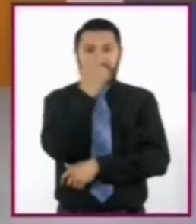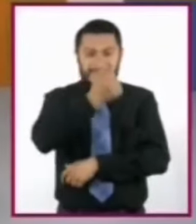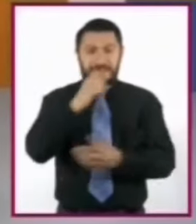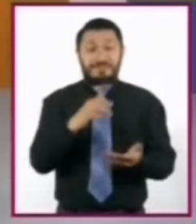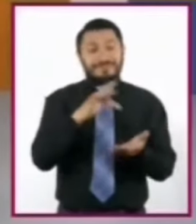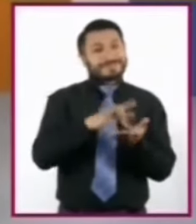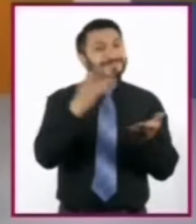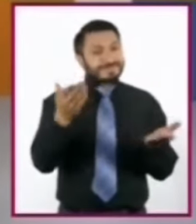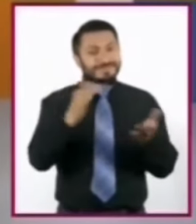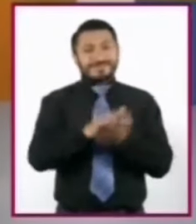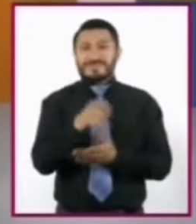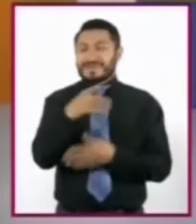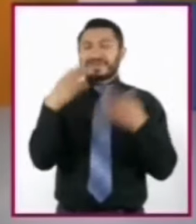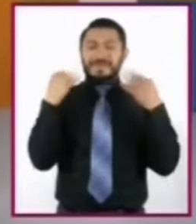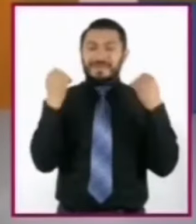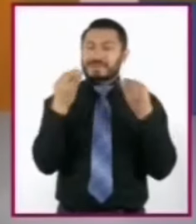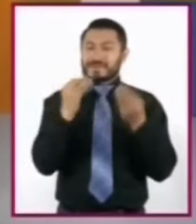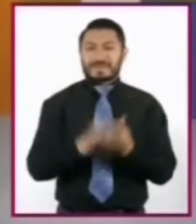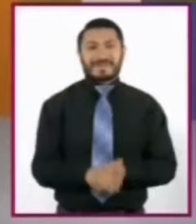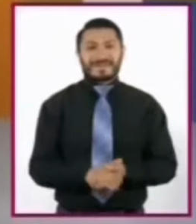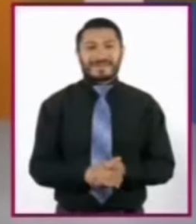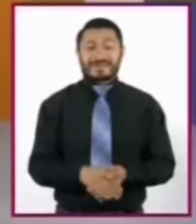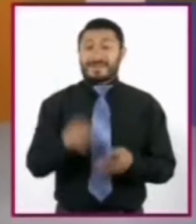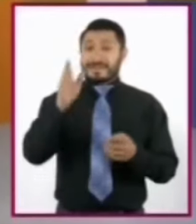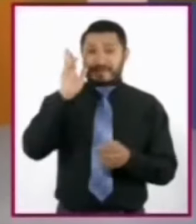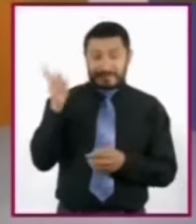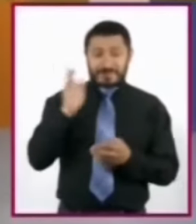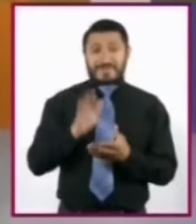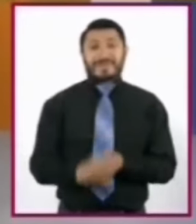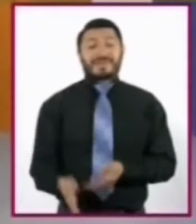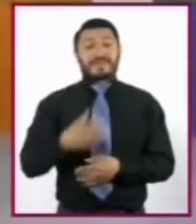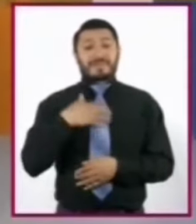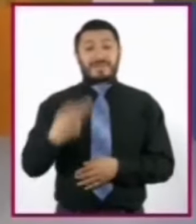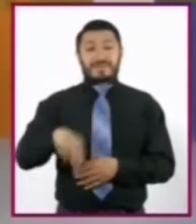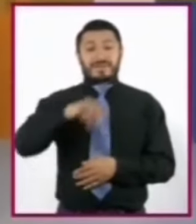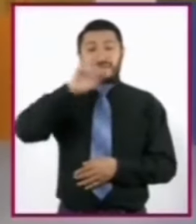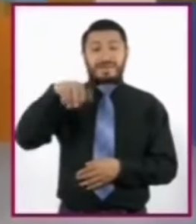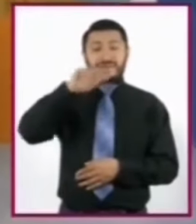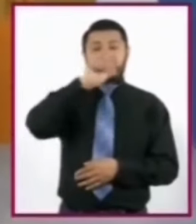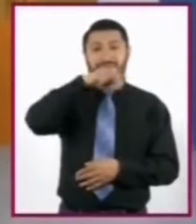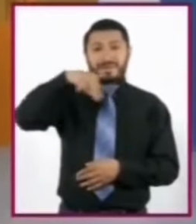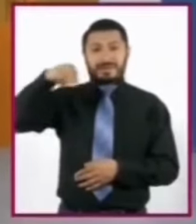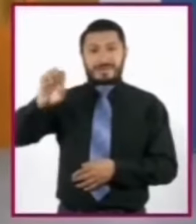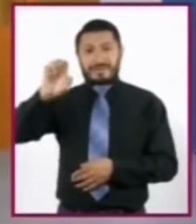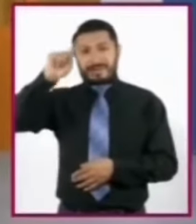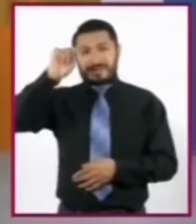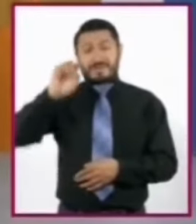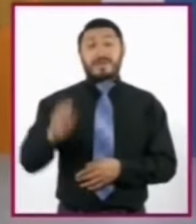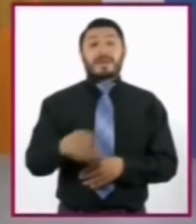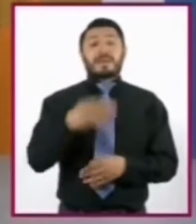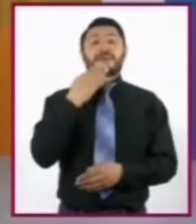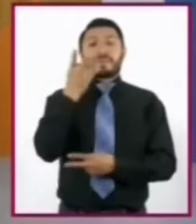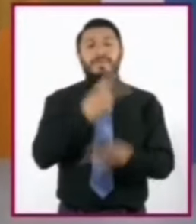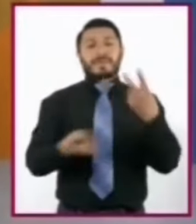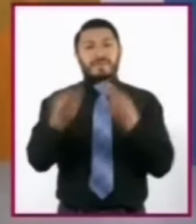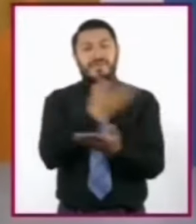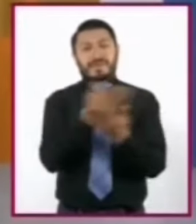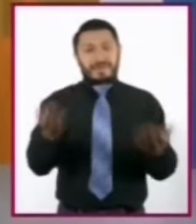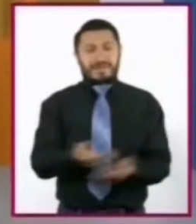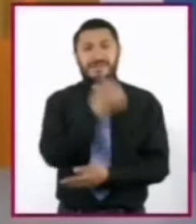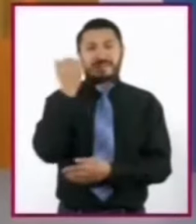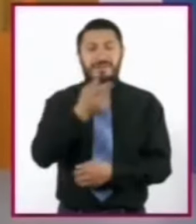Gracias, Enrique. Eres muy amable. ¿Qué tal? Soy la profesora Janet. Sean bienvenidas las y los estudiantes de segundo grado